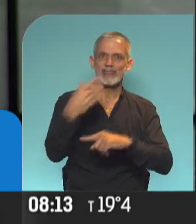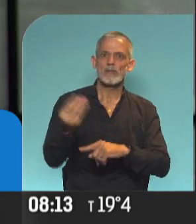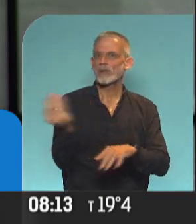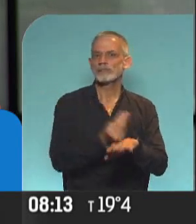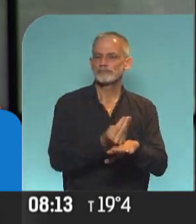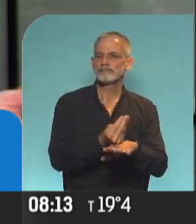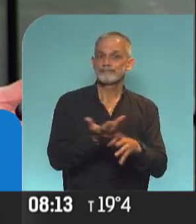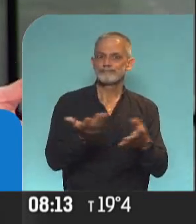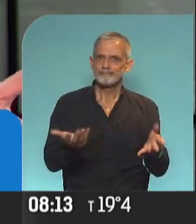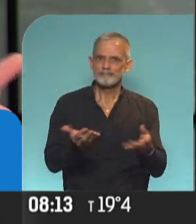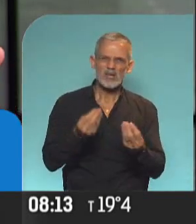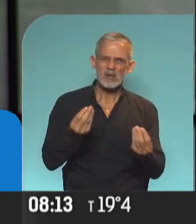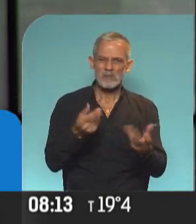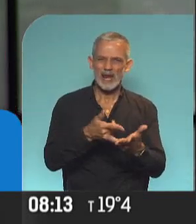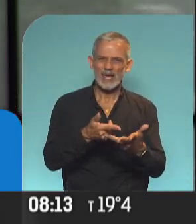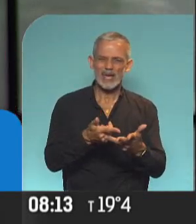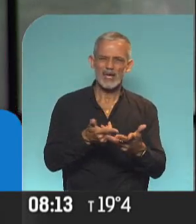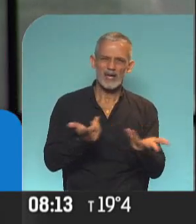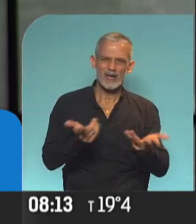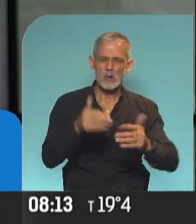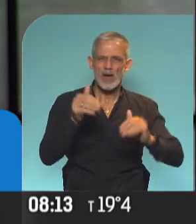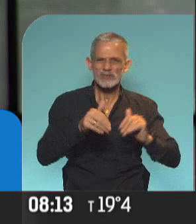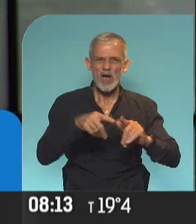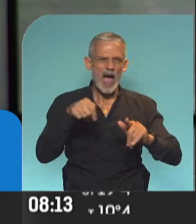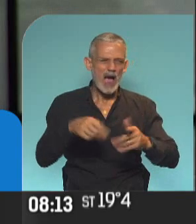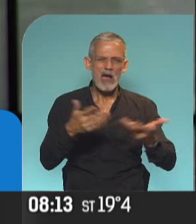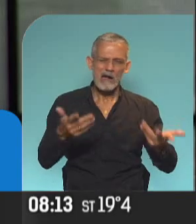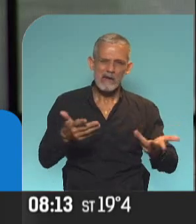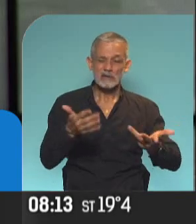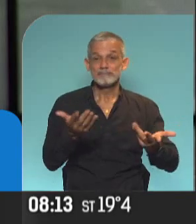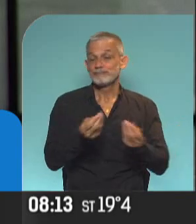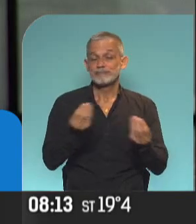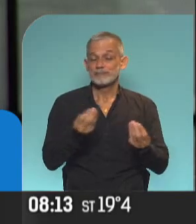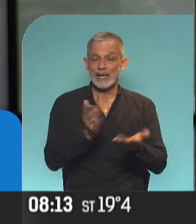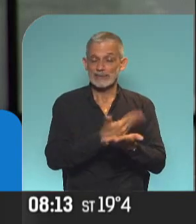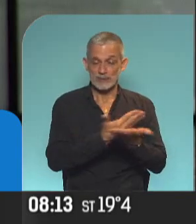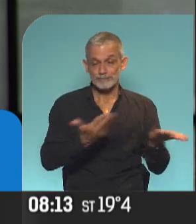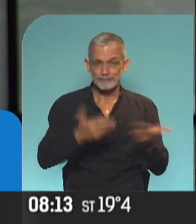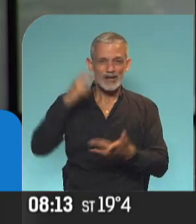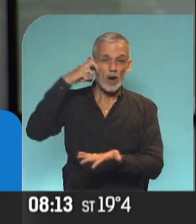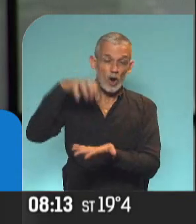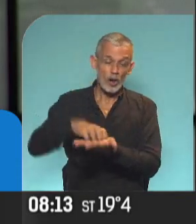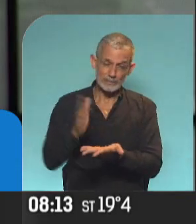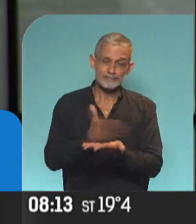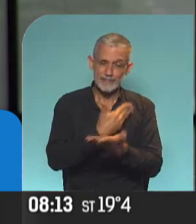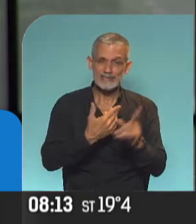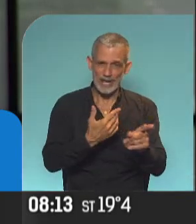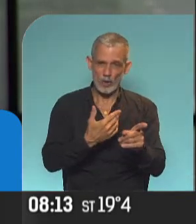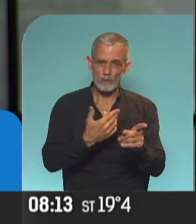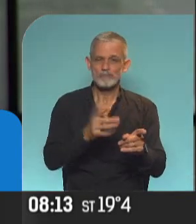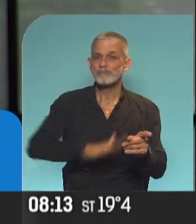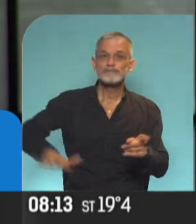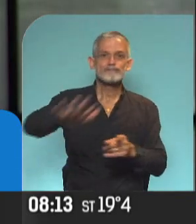asumir. Entonces decía, ¿para qué hacer semejante cimbronazo institucional? Bueno, finalmente el Congreso de todos modos lo hizo en un